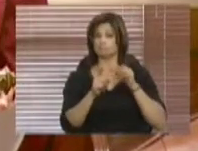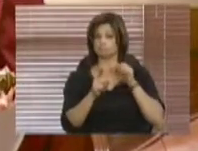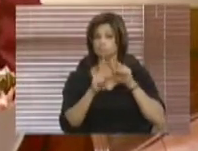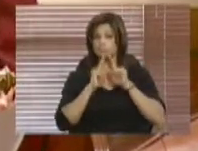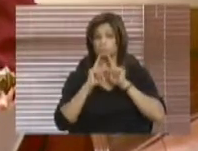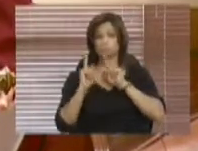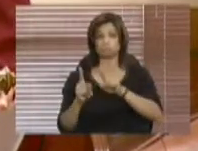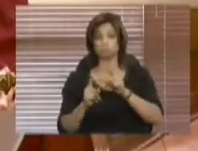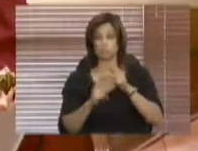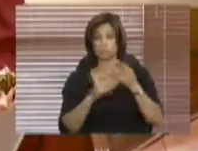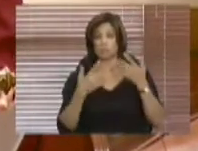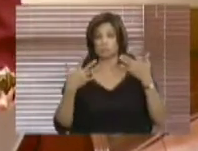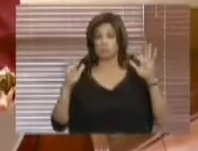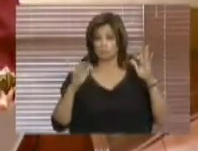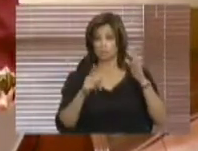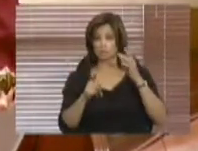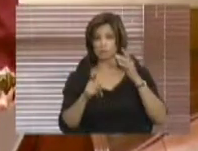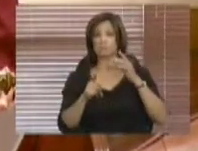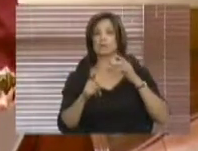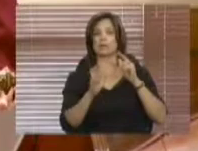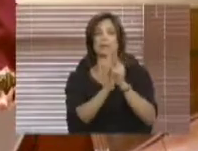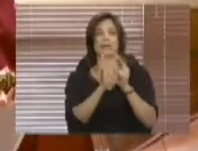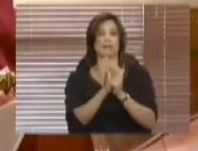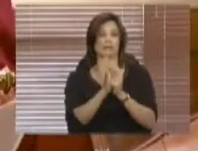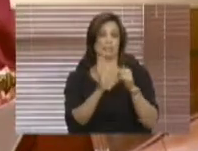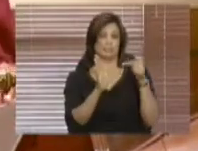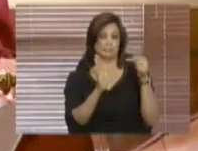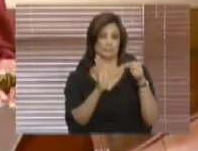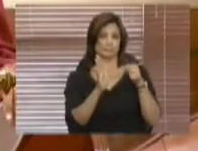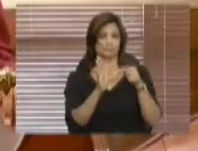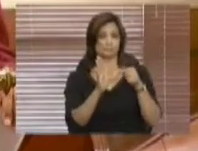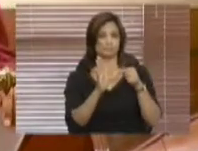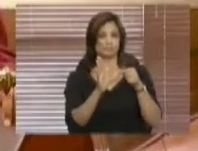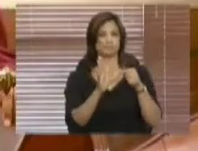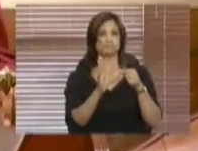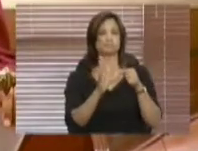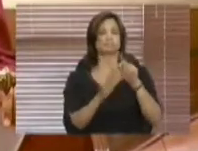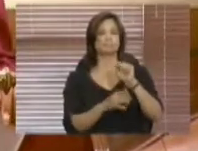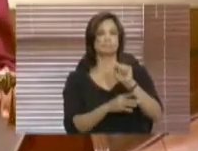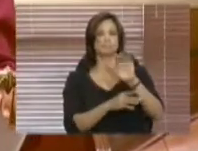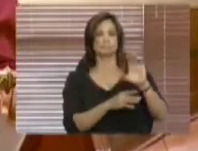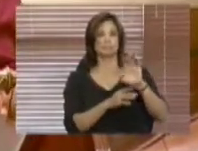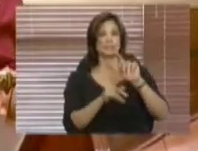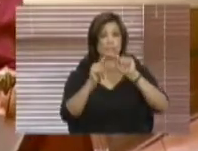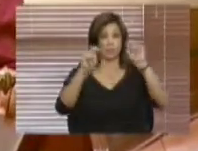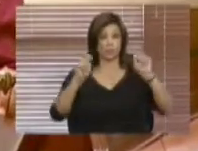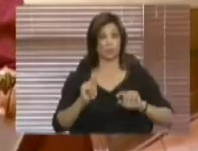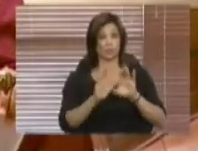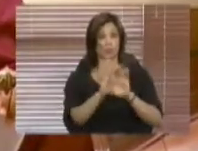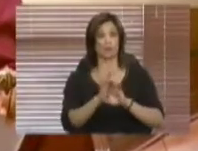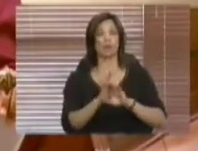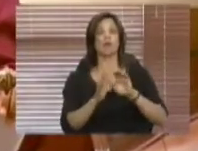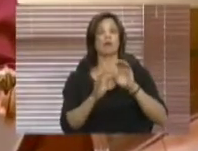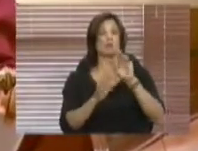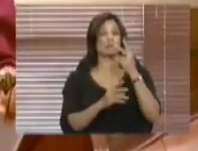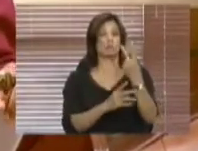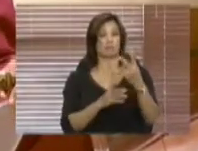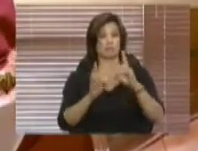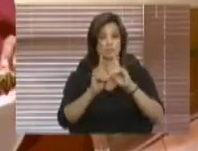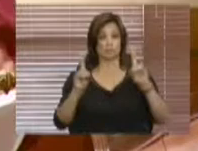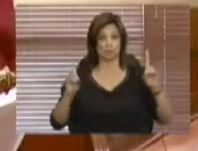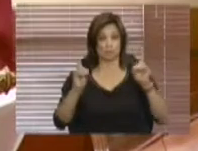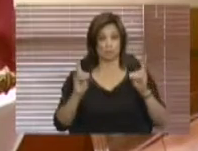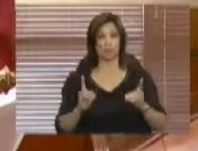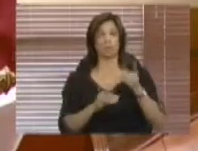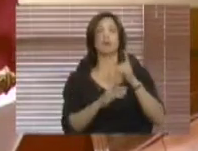nos fuera dado expresamente por nuestra ley orgánica. El TC impartió 2 diplomados en Derecho y